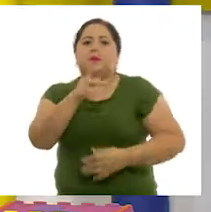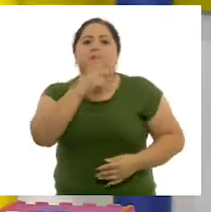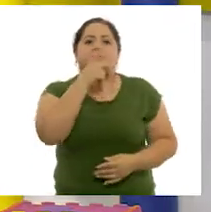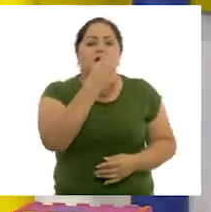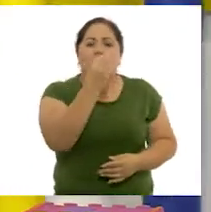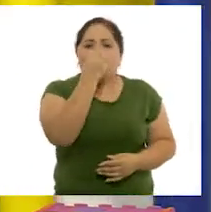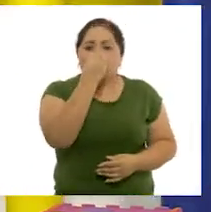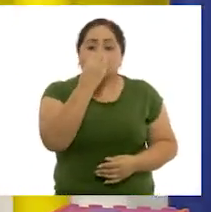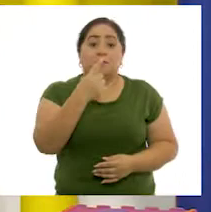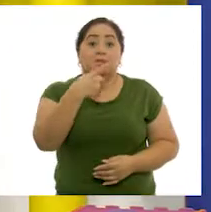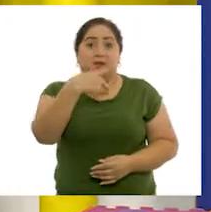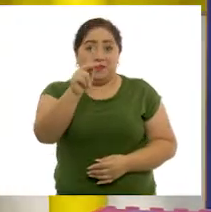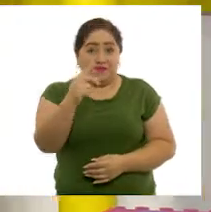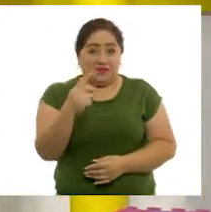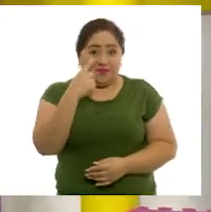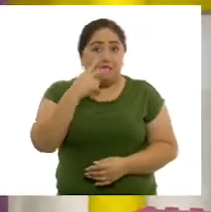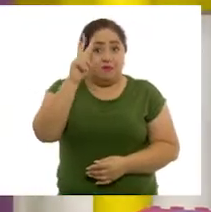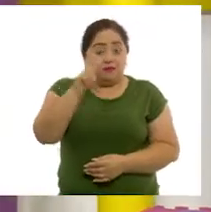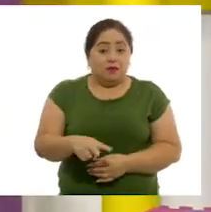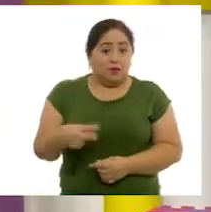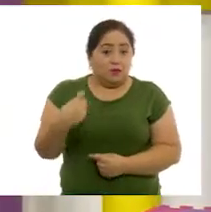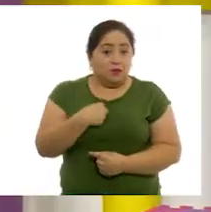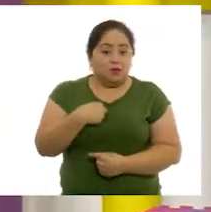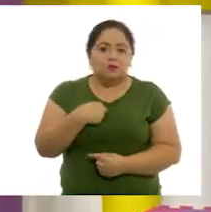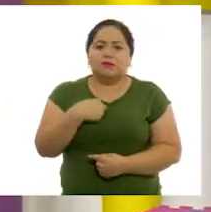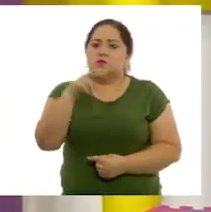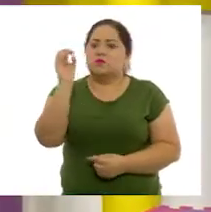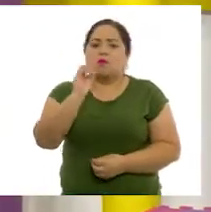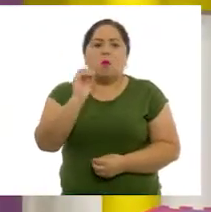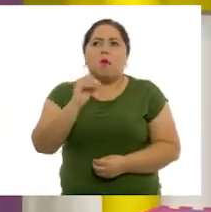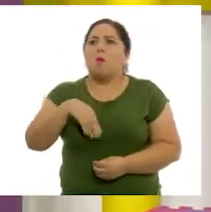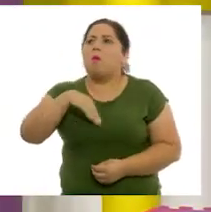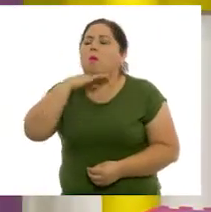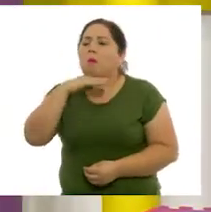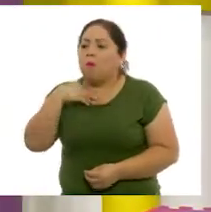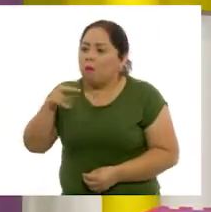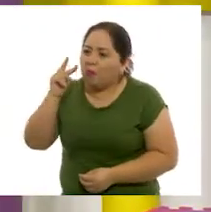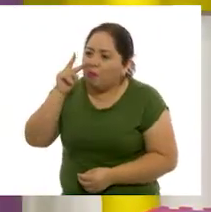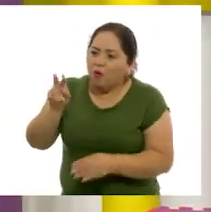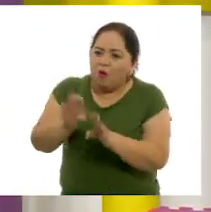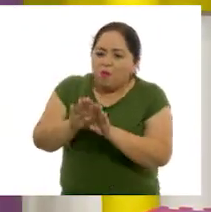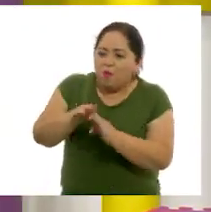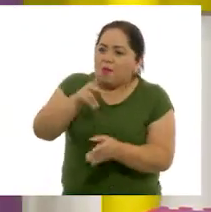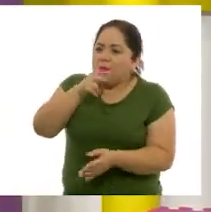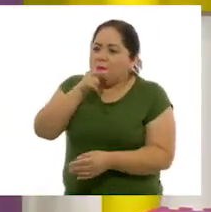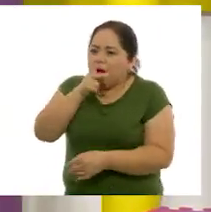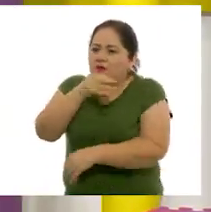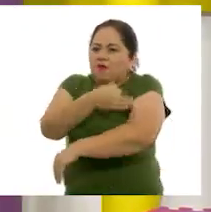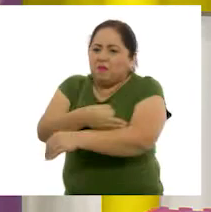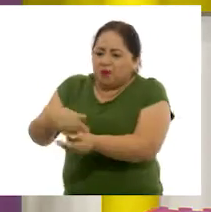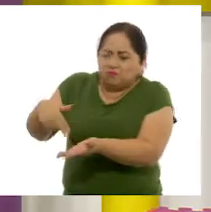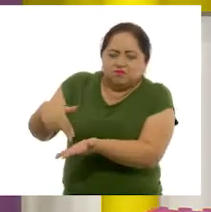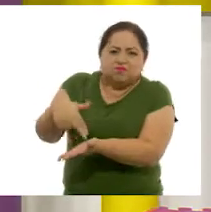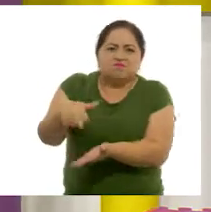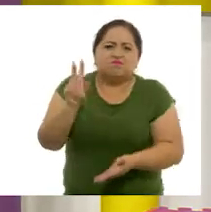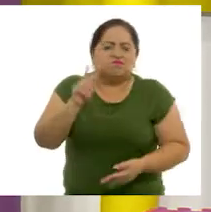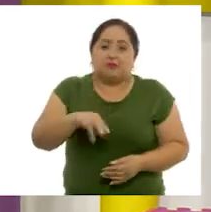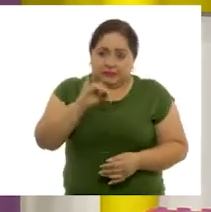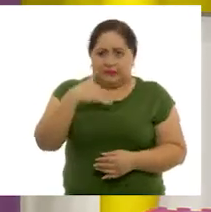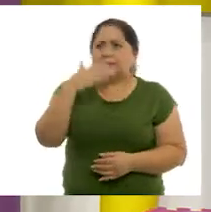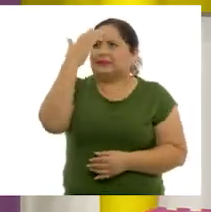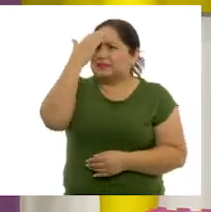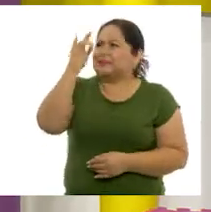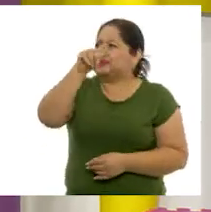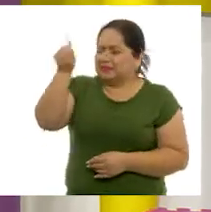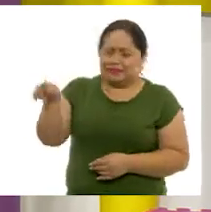fíjense que niñas y niños, yo en realidad no había puesto atención a la forma en la que caminan mis familiares. Los conozco